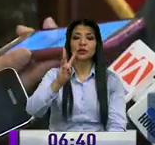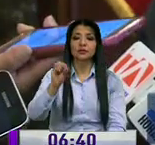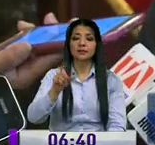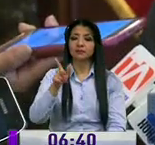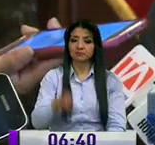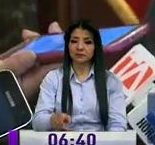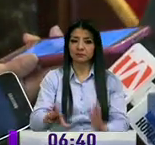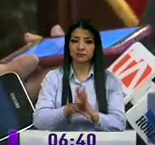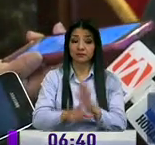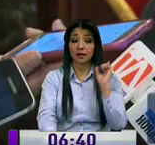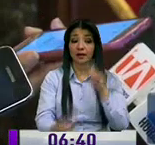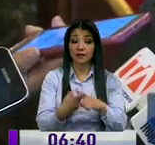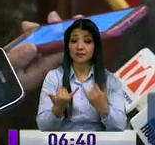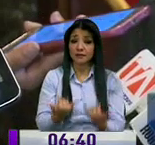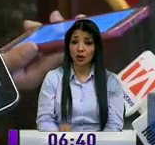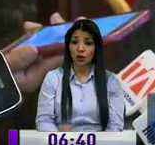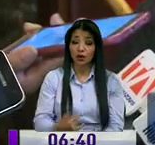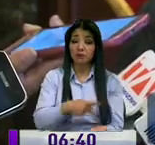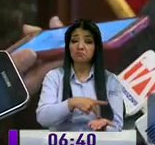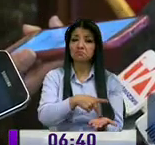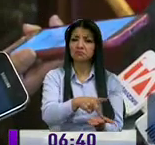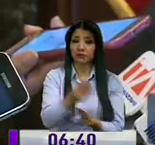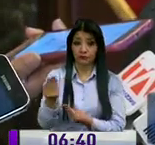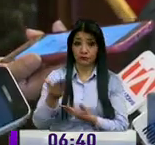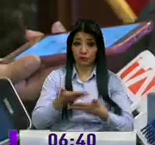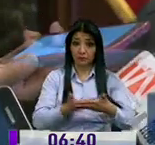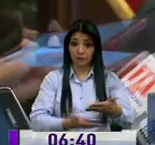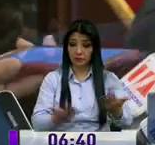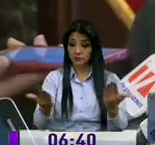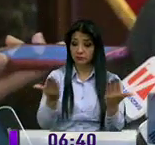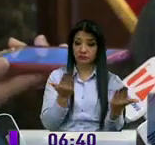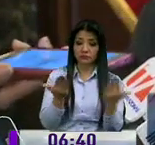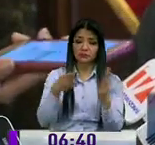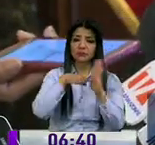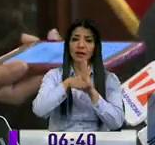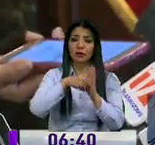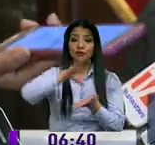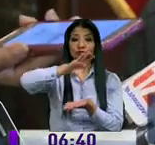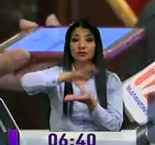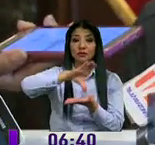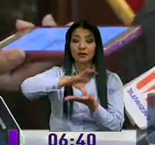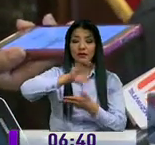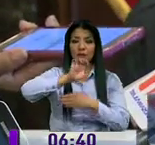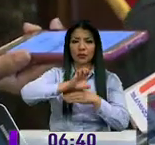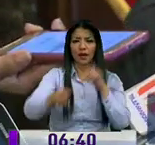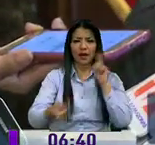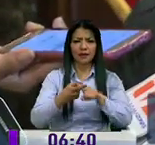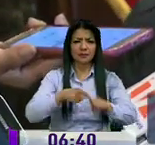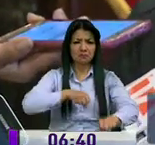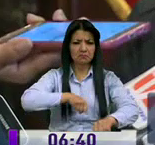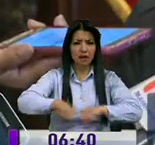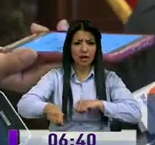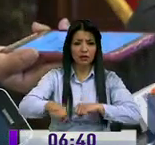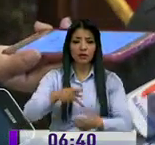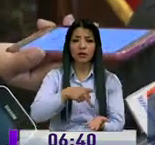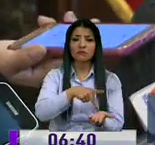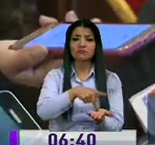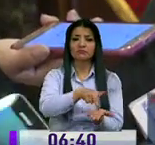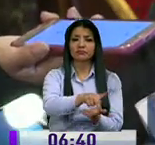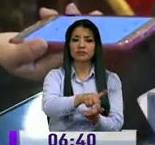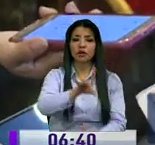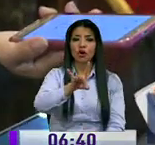Hasta ahora, apenas se han hecho, con información que tenemos del Banco Central del Ecuador, hasta mayo, apenas se han hecho una transferencia